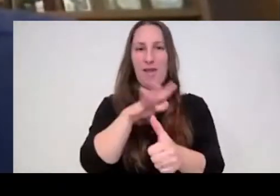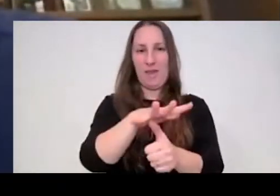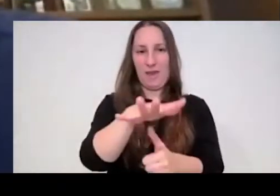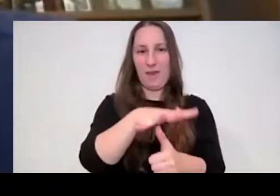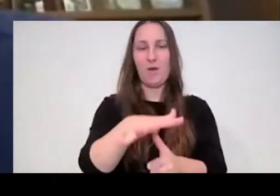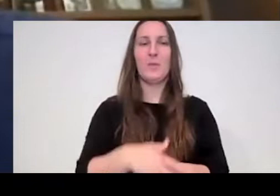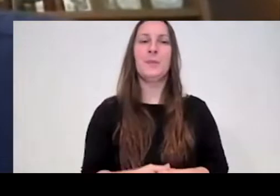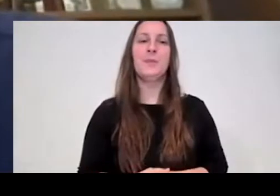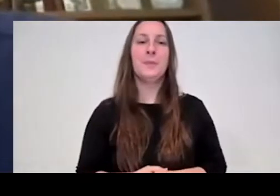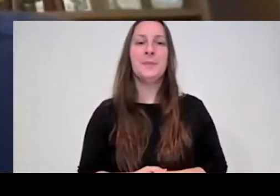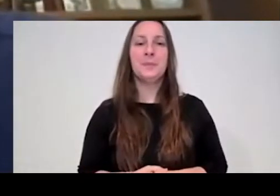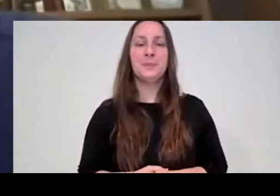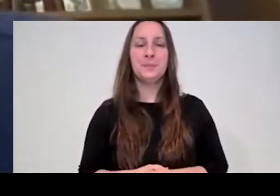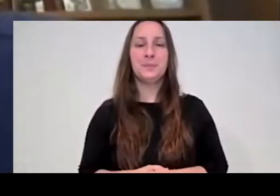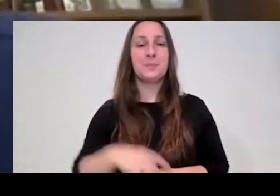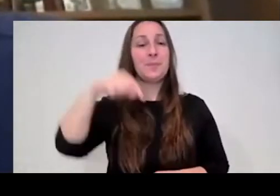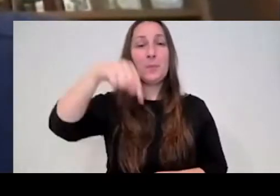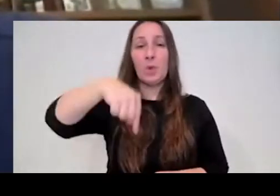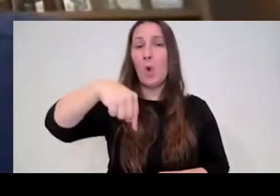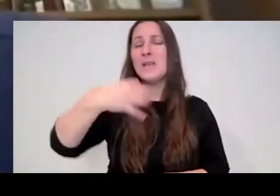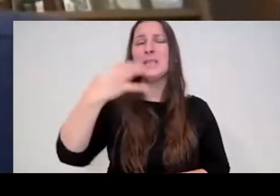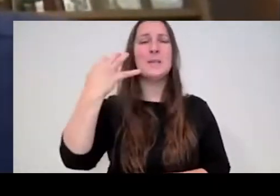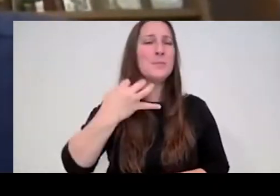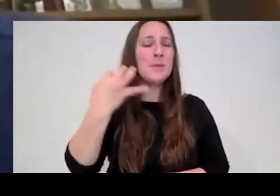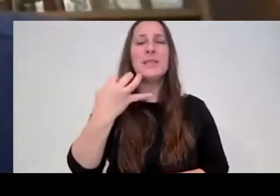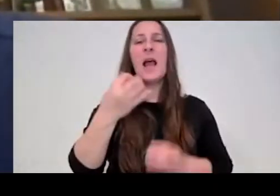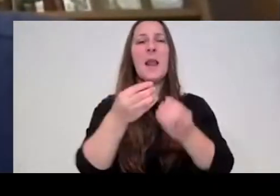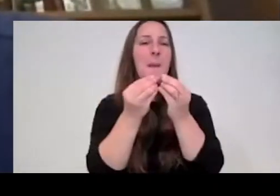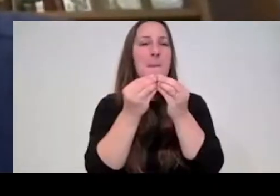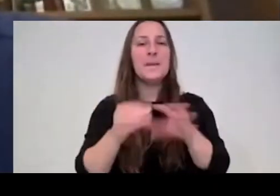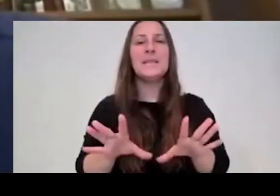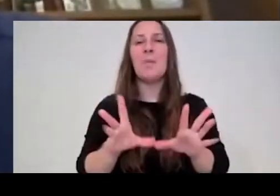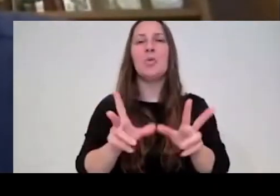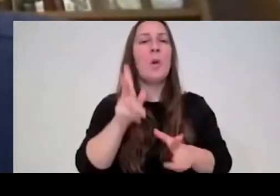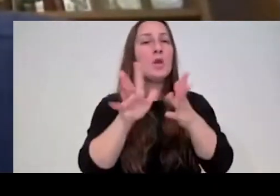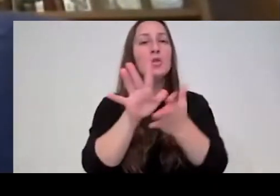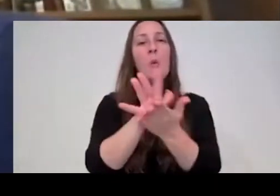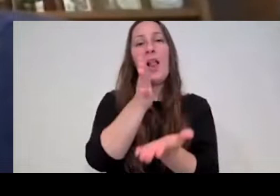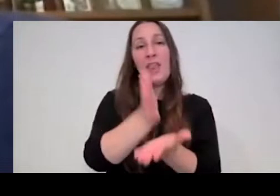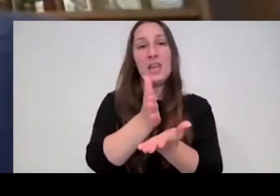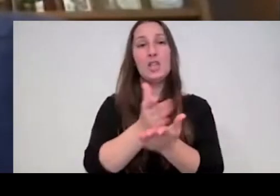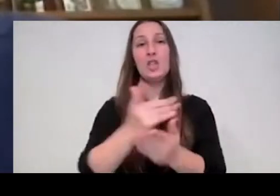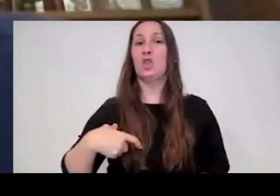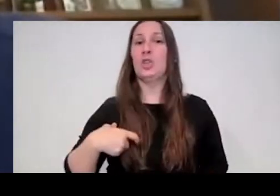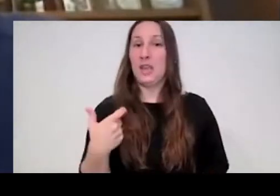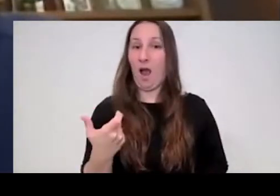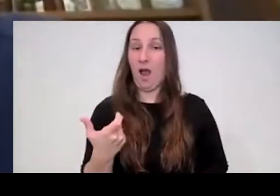Y hoy particularmente vamos a estar introduciéndonos en el derecho sindical